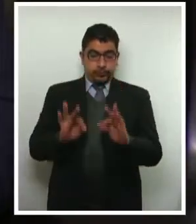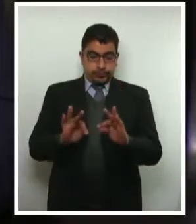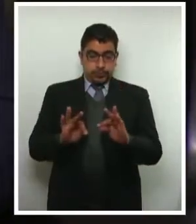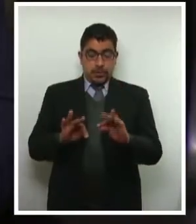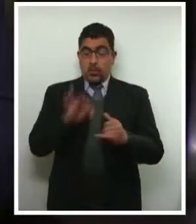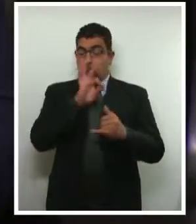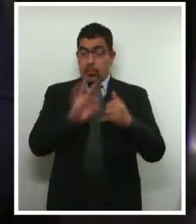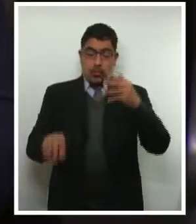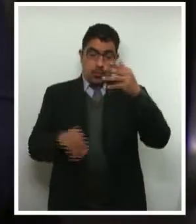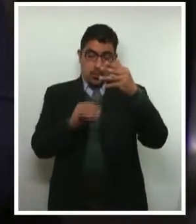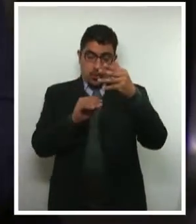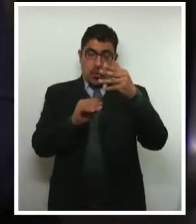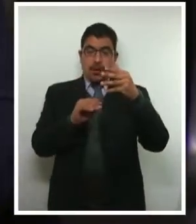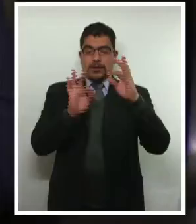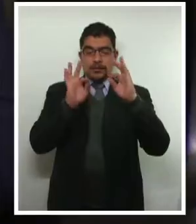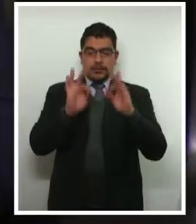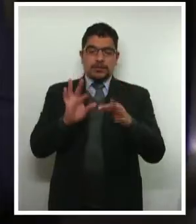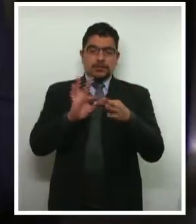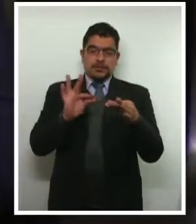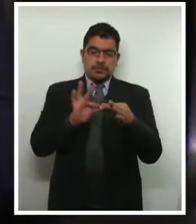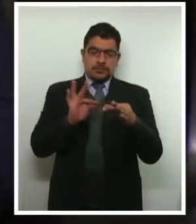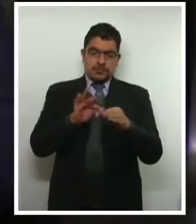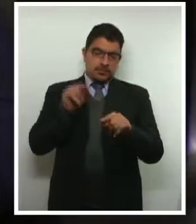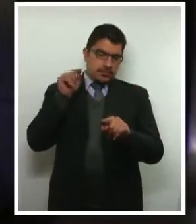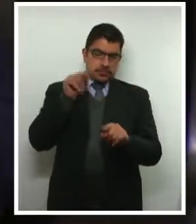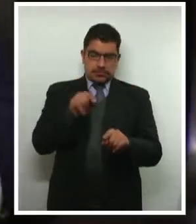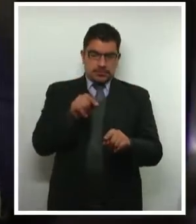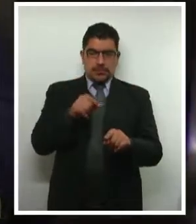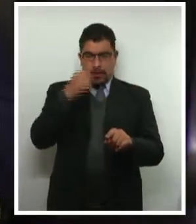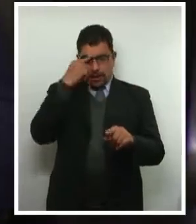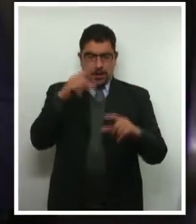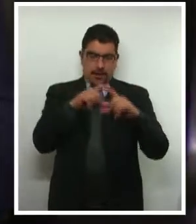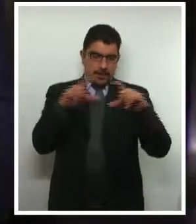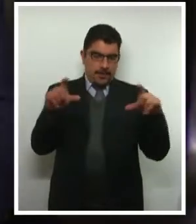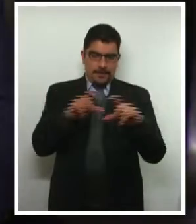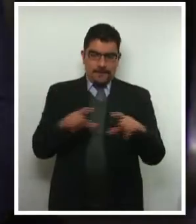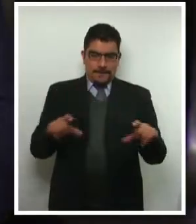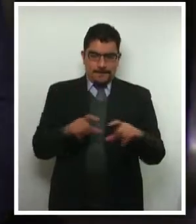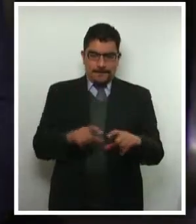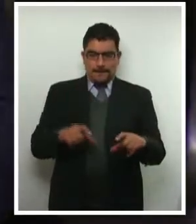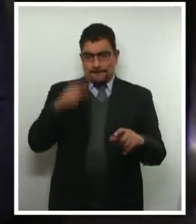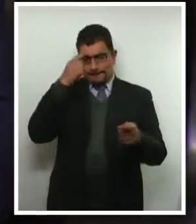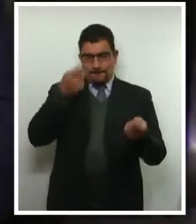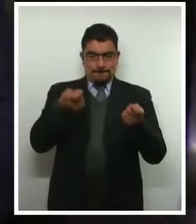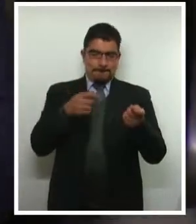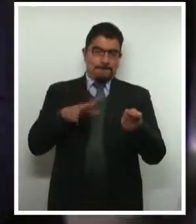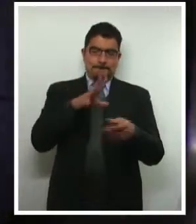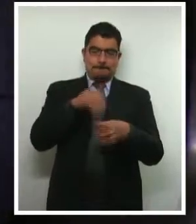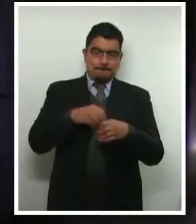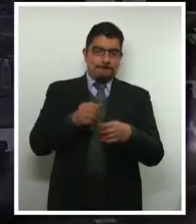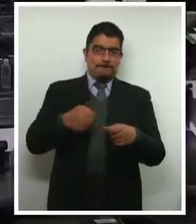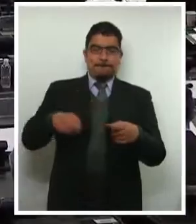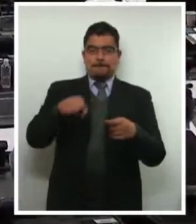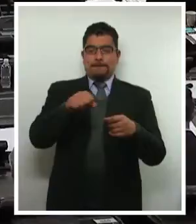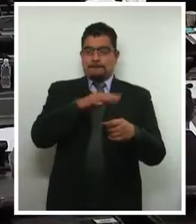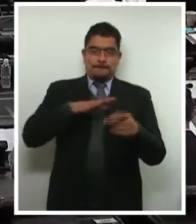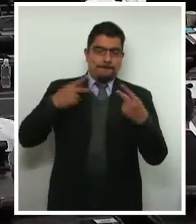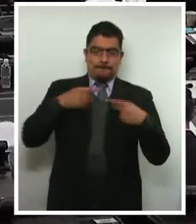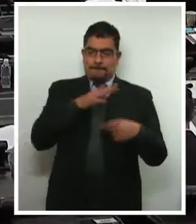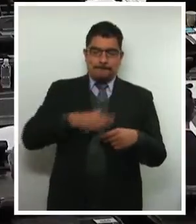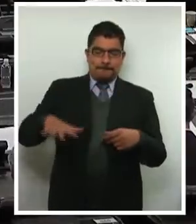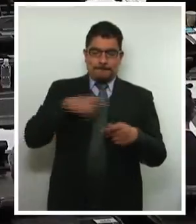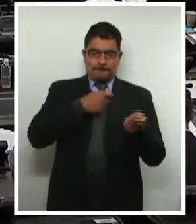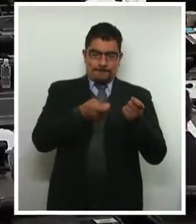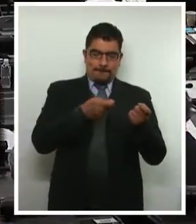último de ellos respecto al órgano de control social sobre el organismo